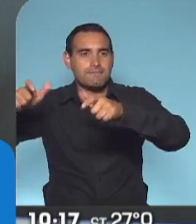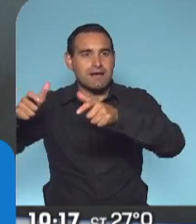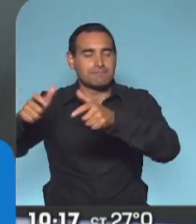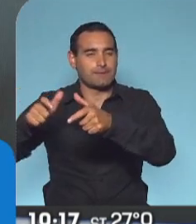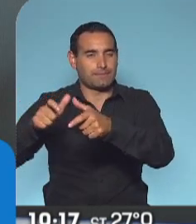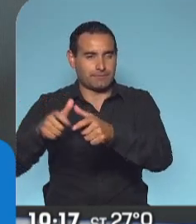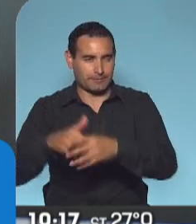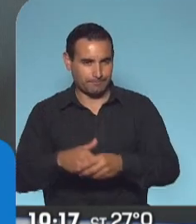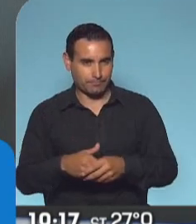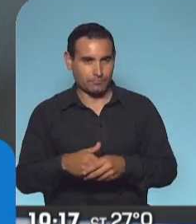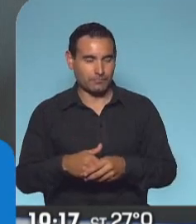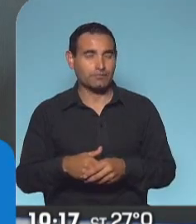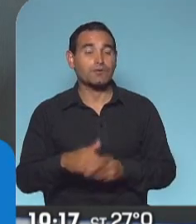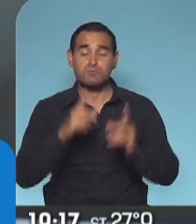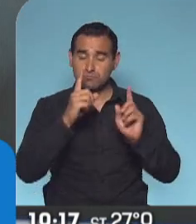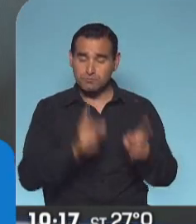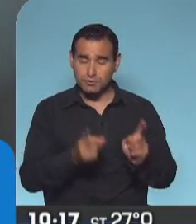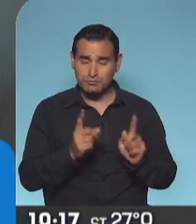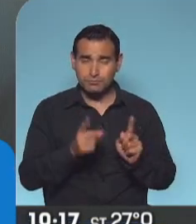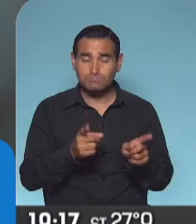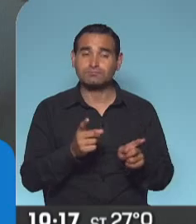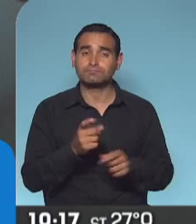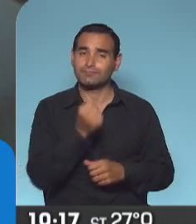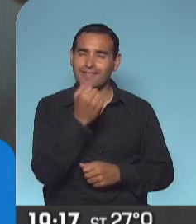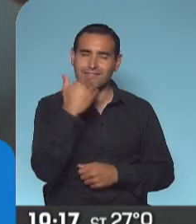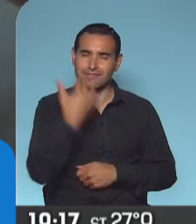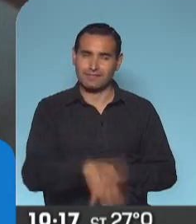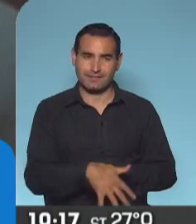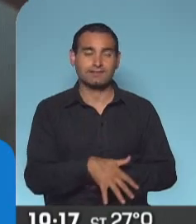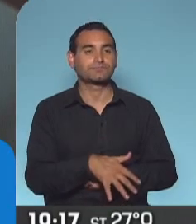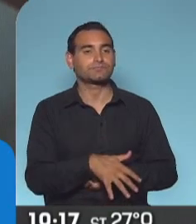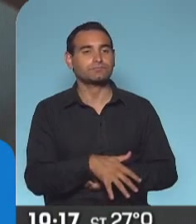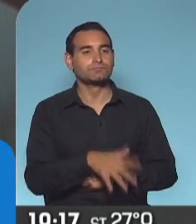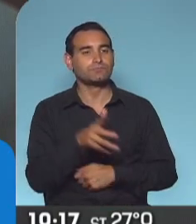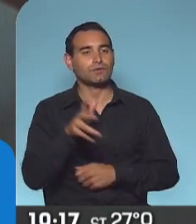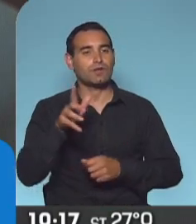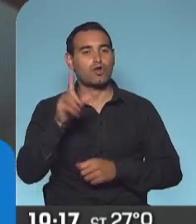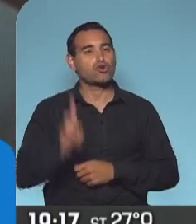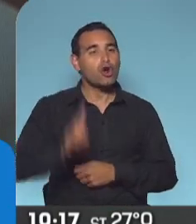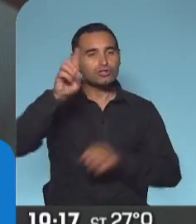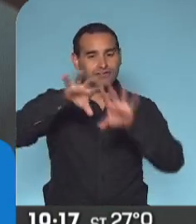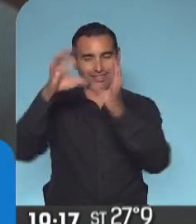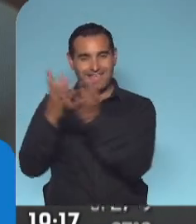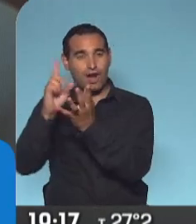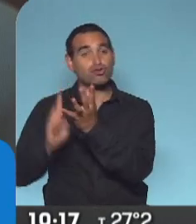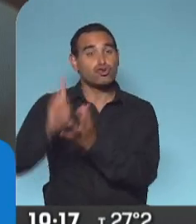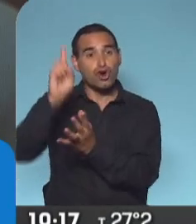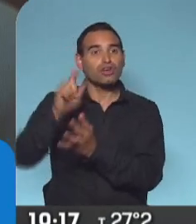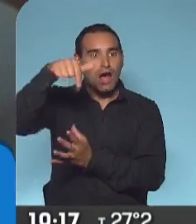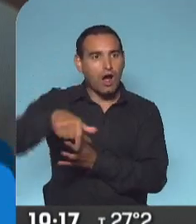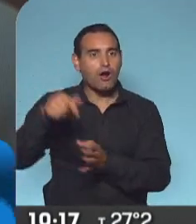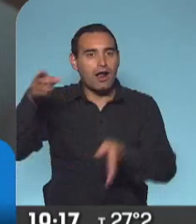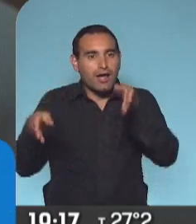se enferman. Pero también tenemos que entender, en el hemisferio norte, estar en pleno periodo